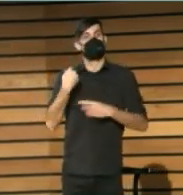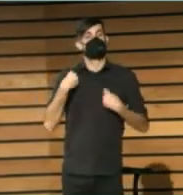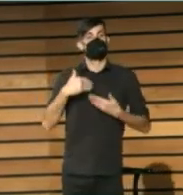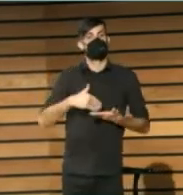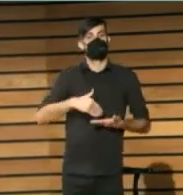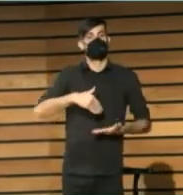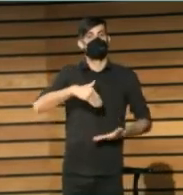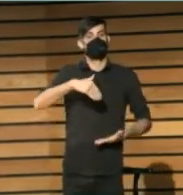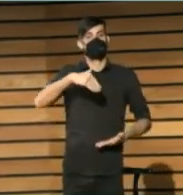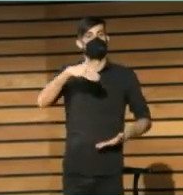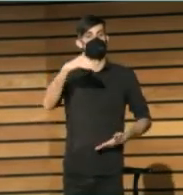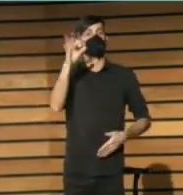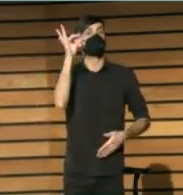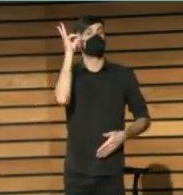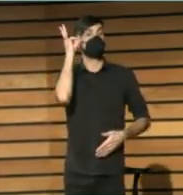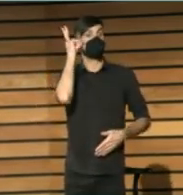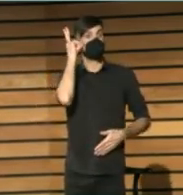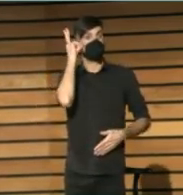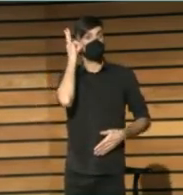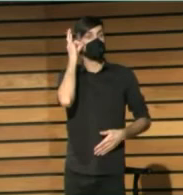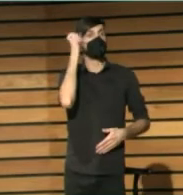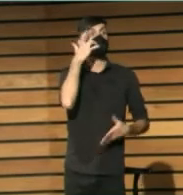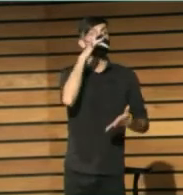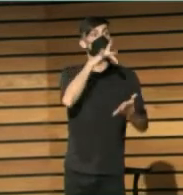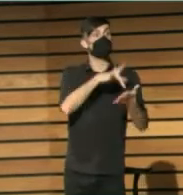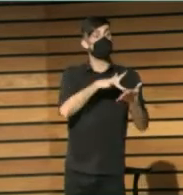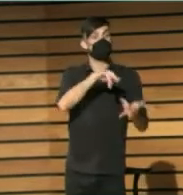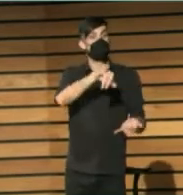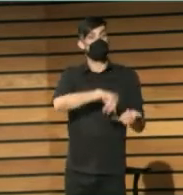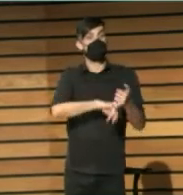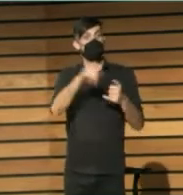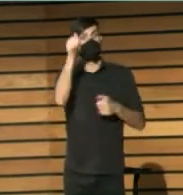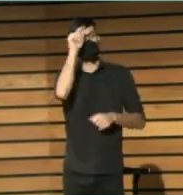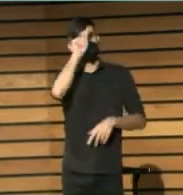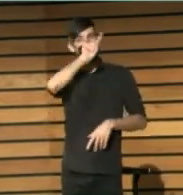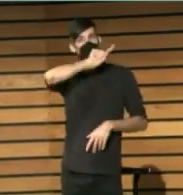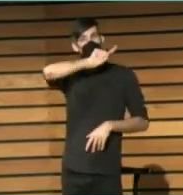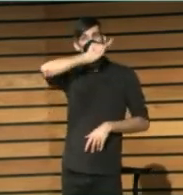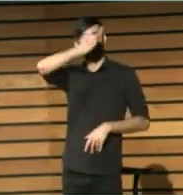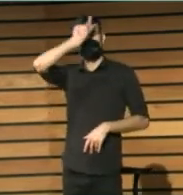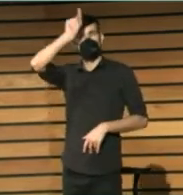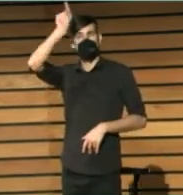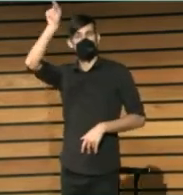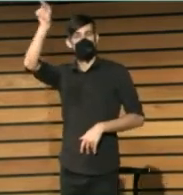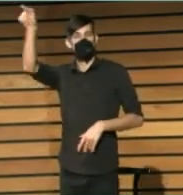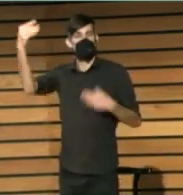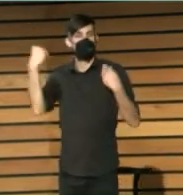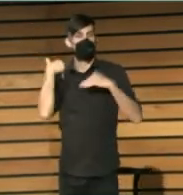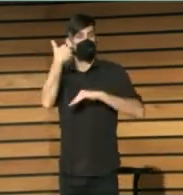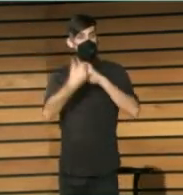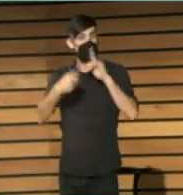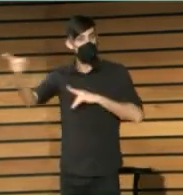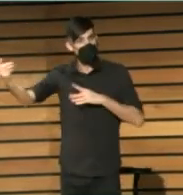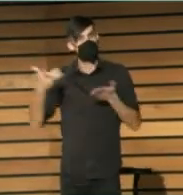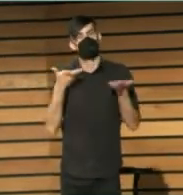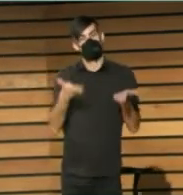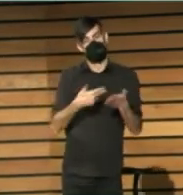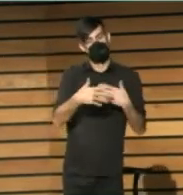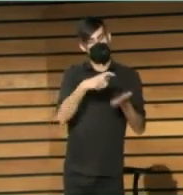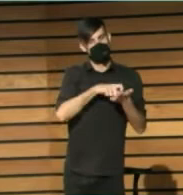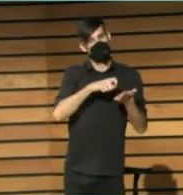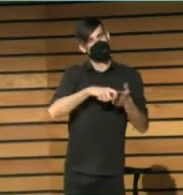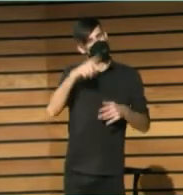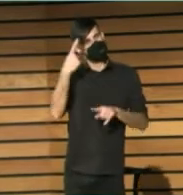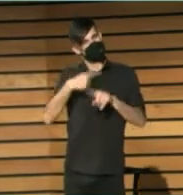mujeres que tenían a sus maridos en aquellas tierras, pero esa ya es otra historia de cuando yo ya